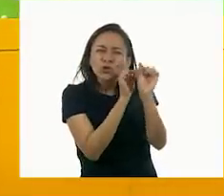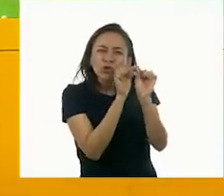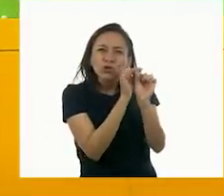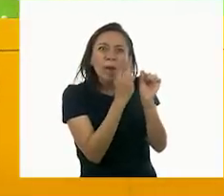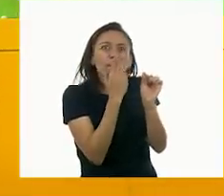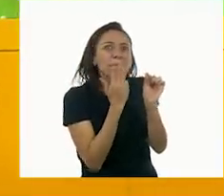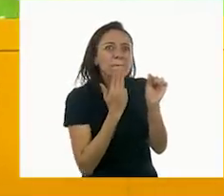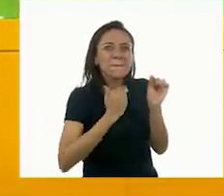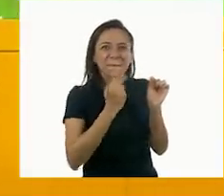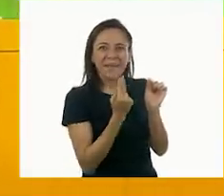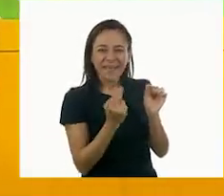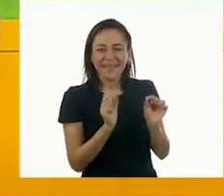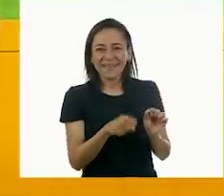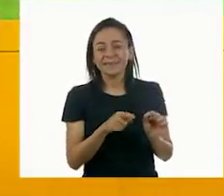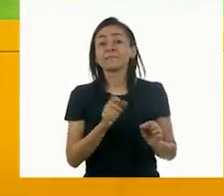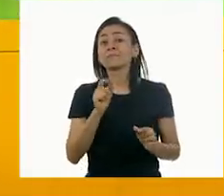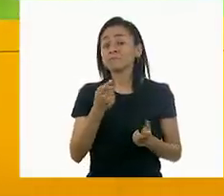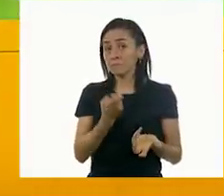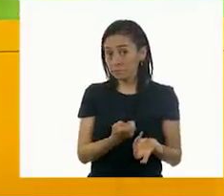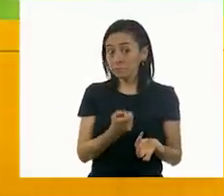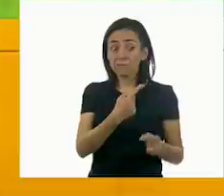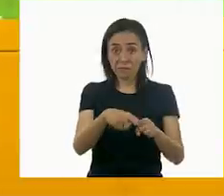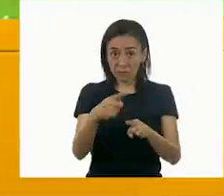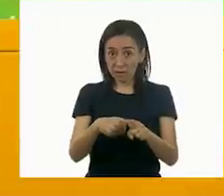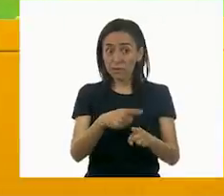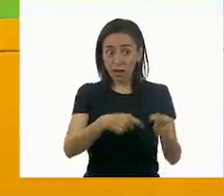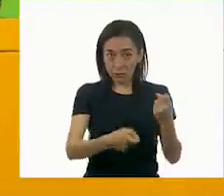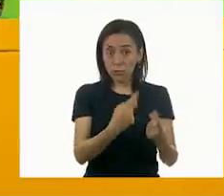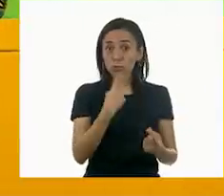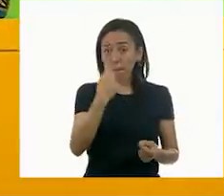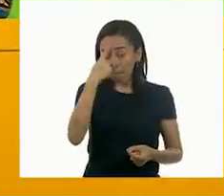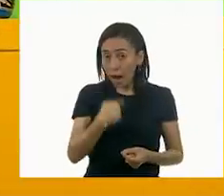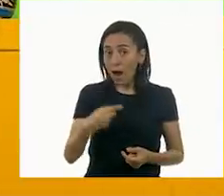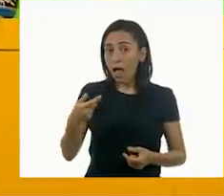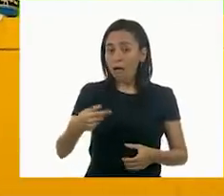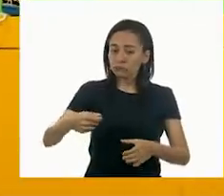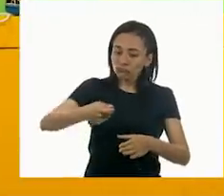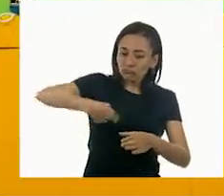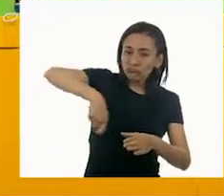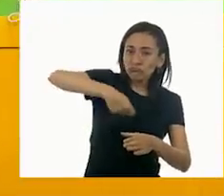preparar agua, atoles. Así es.